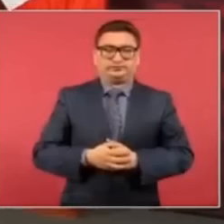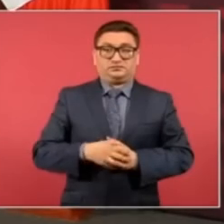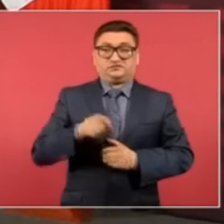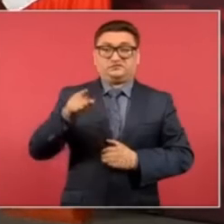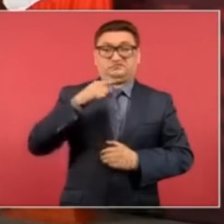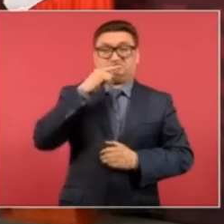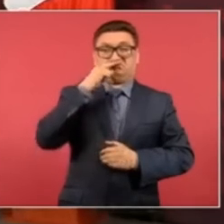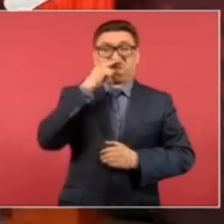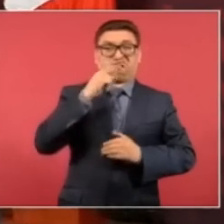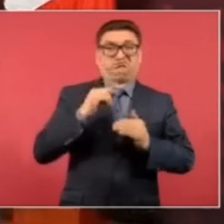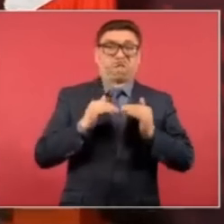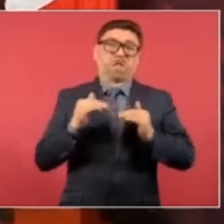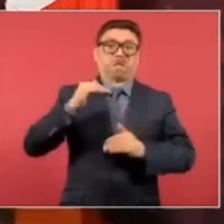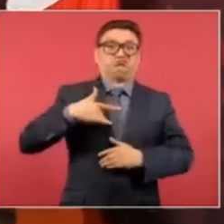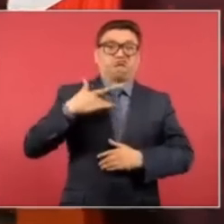prepotente.